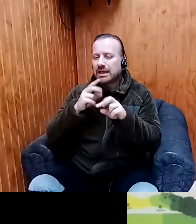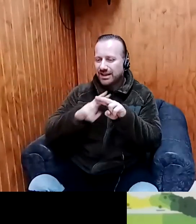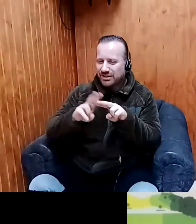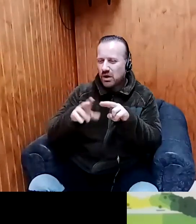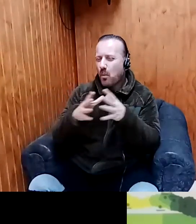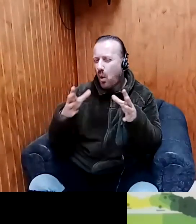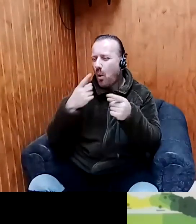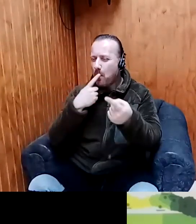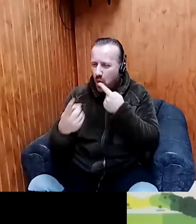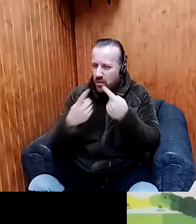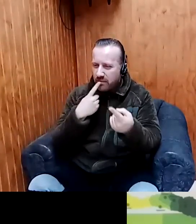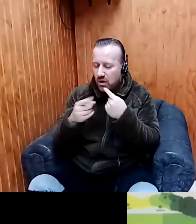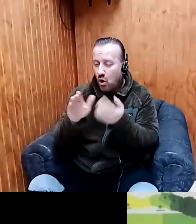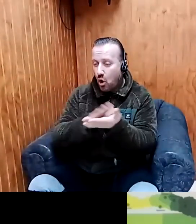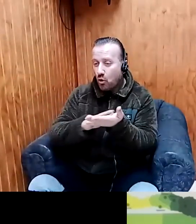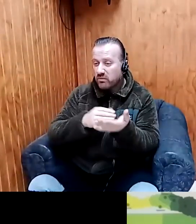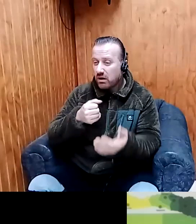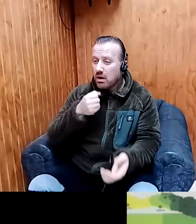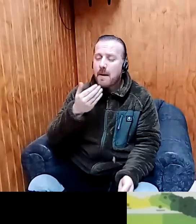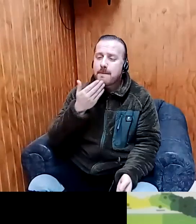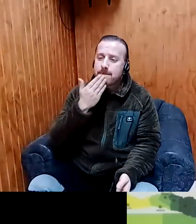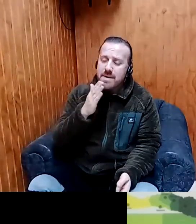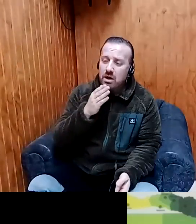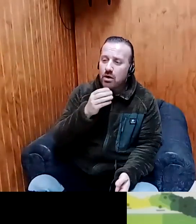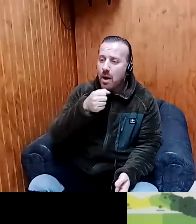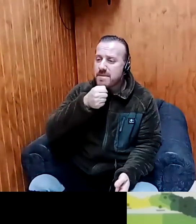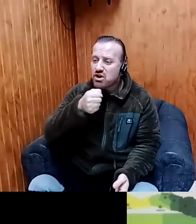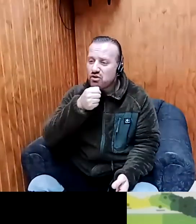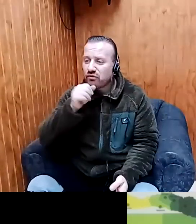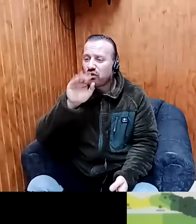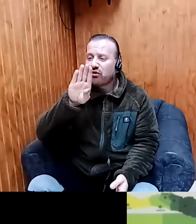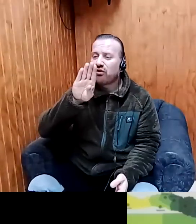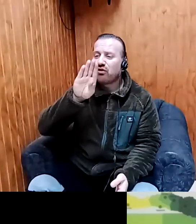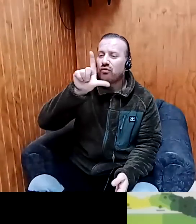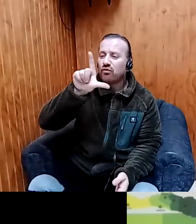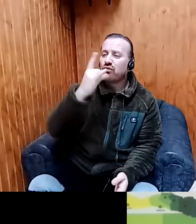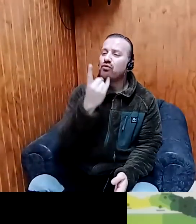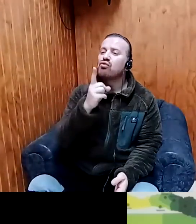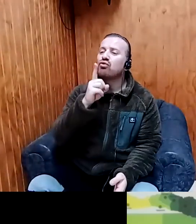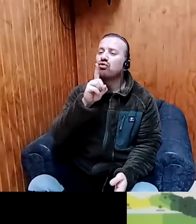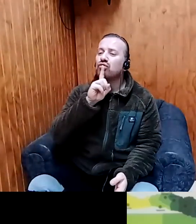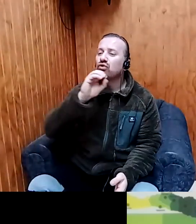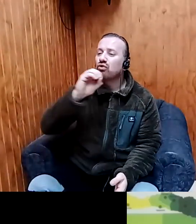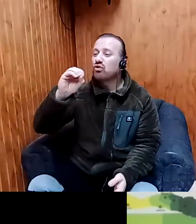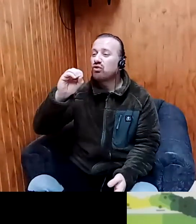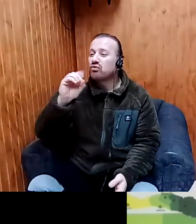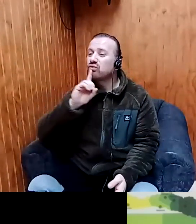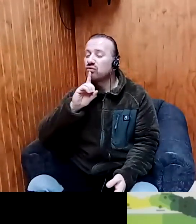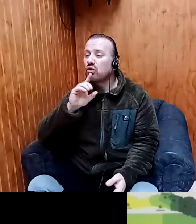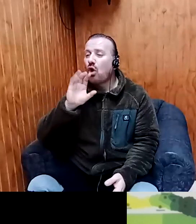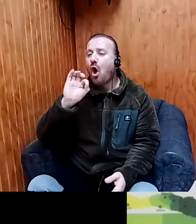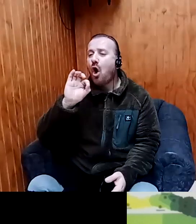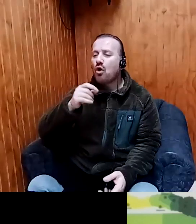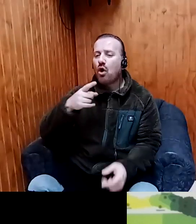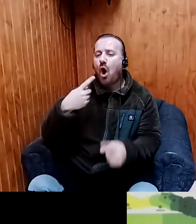mejor? ¿Un micrófono Bluetooth, que va por Bluetooth? ¿O un micrófono inalámbrico? ¿Un micrófono con cable? ¿Con